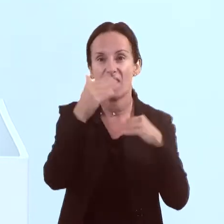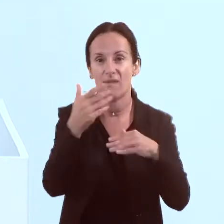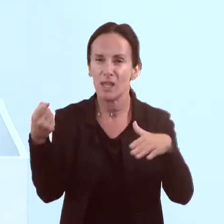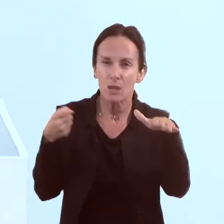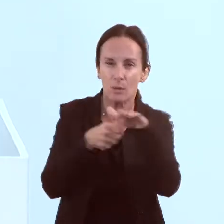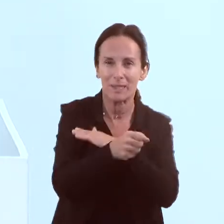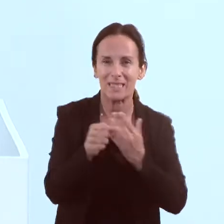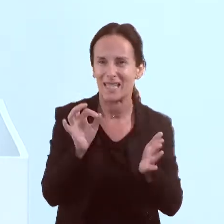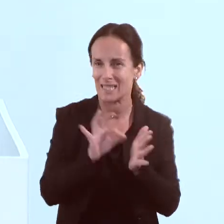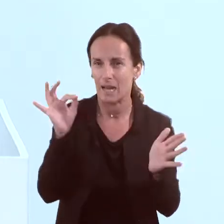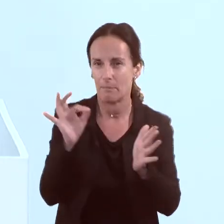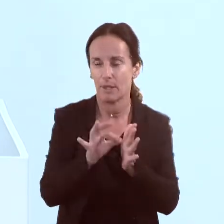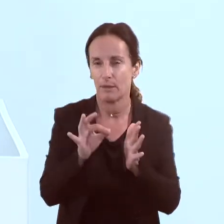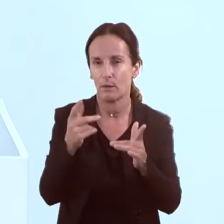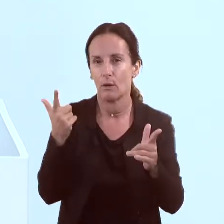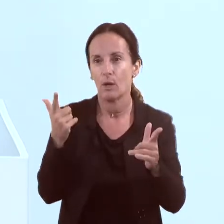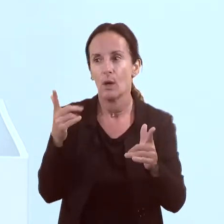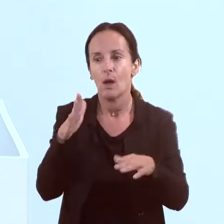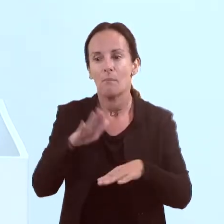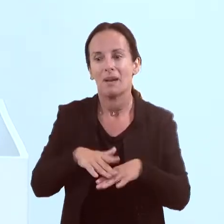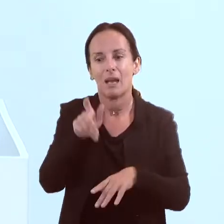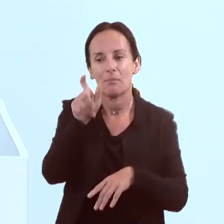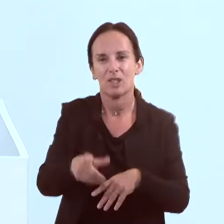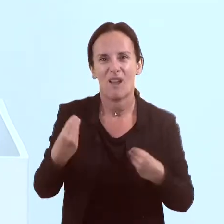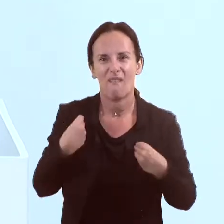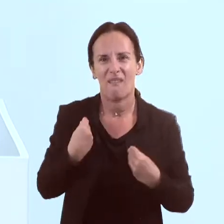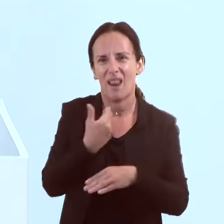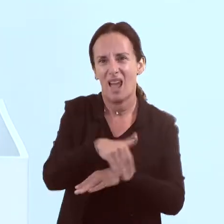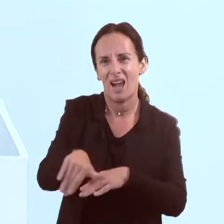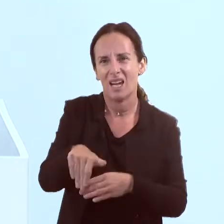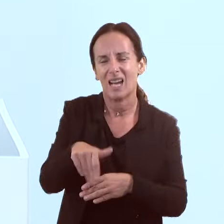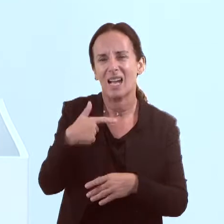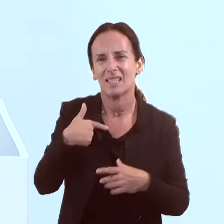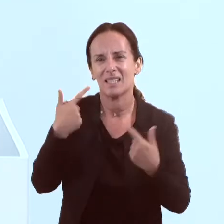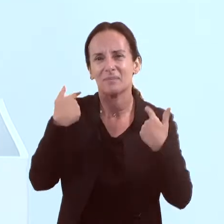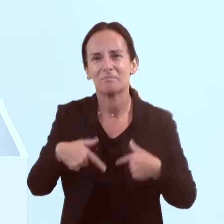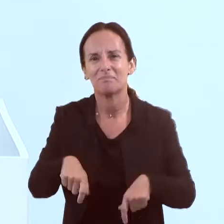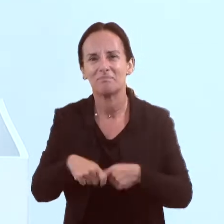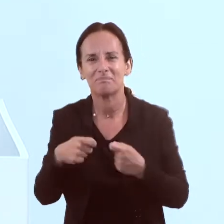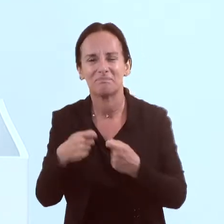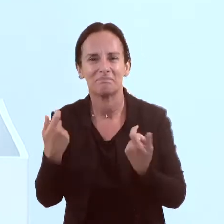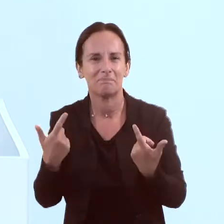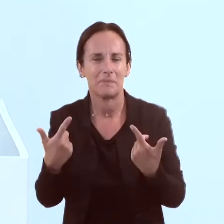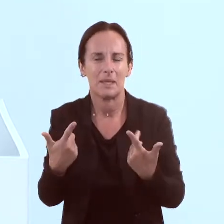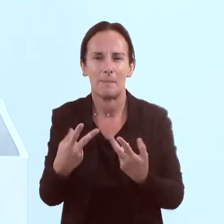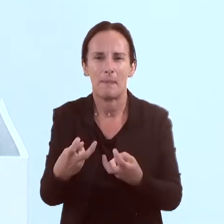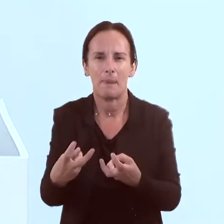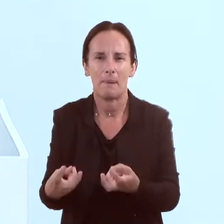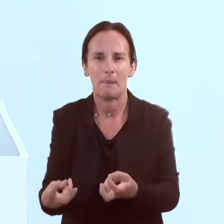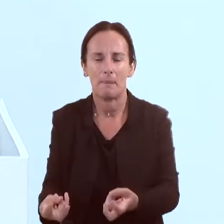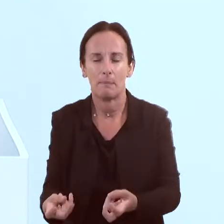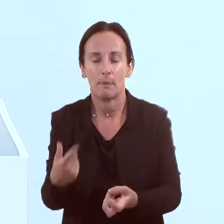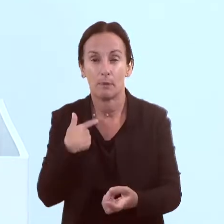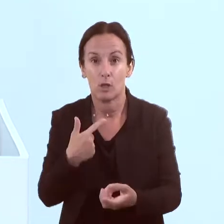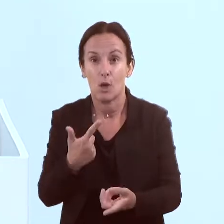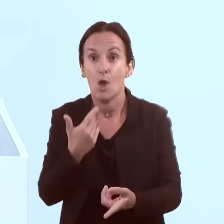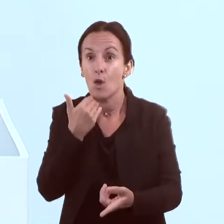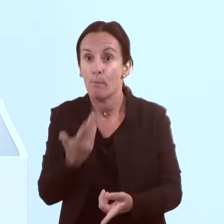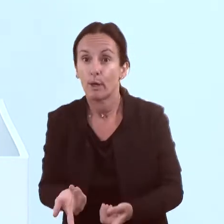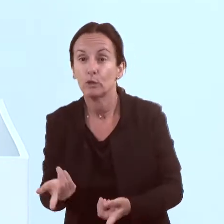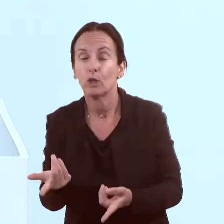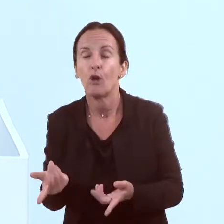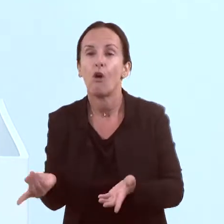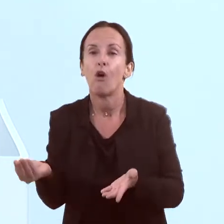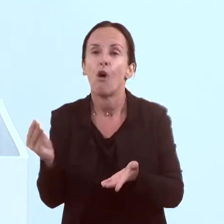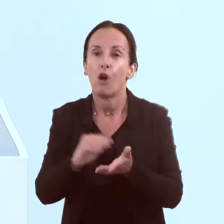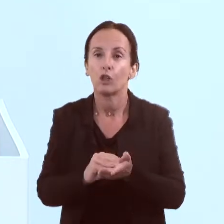rápidamente posible, que no se produzca un deterioro tan grande en estas personas y que recuperen su autonomía y su vida autónoma sin necesidad